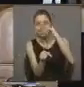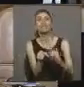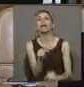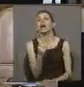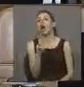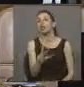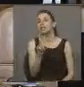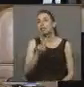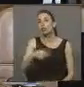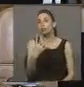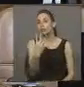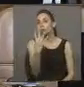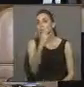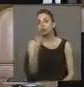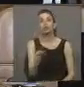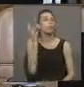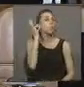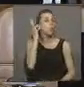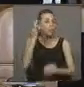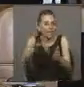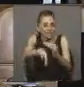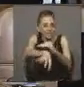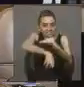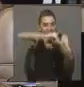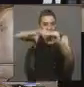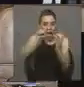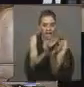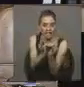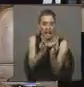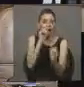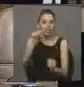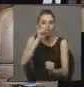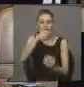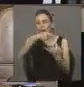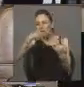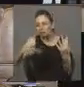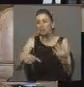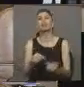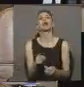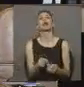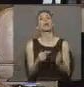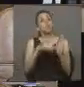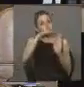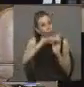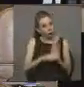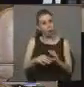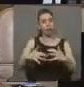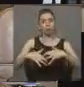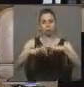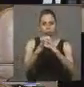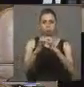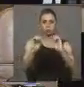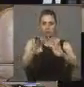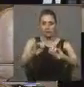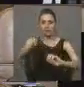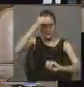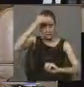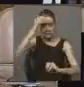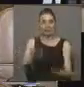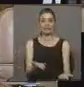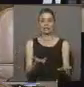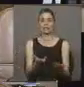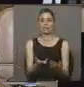82,54% son mujeres. Por tanto, necesitamos un programa que fortalezca, que le implemente, que le capacite, que puedan